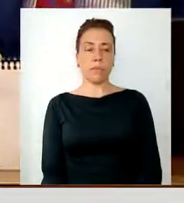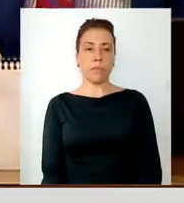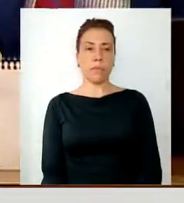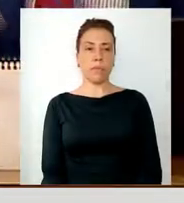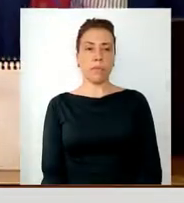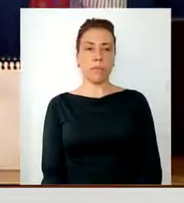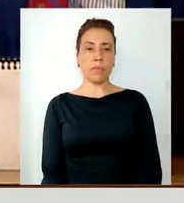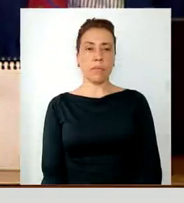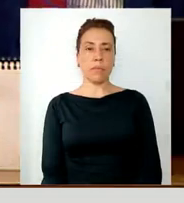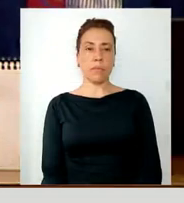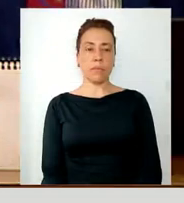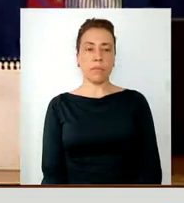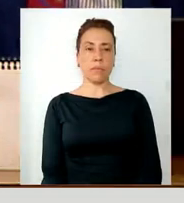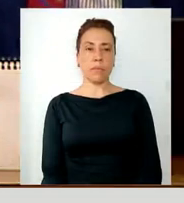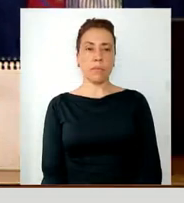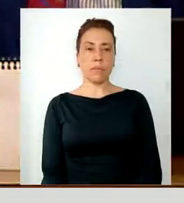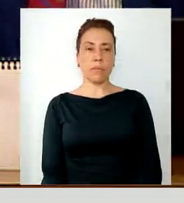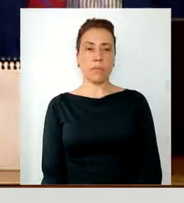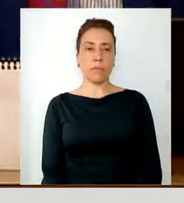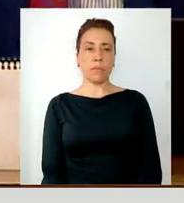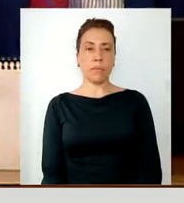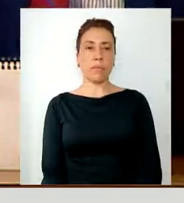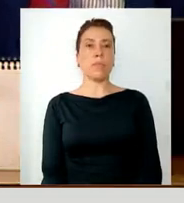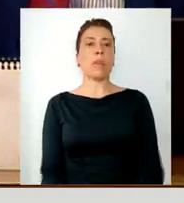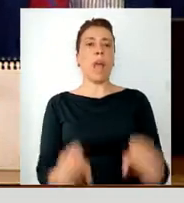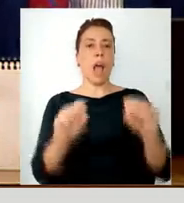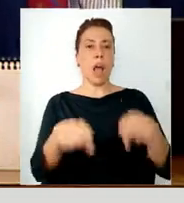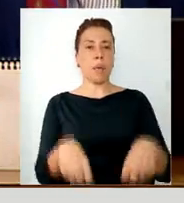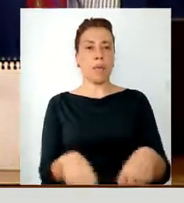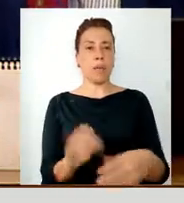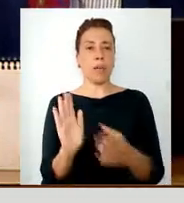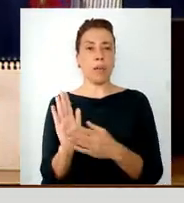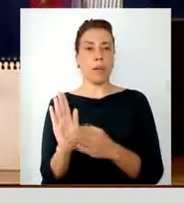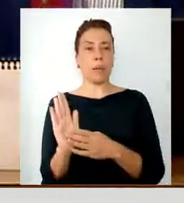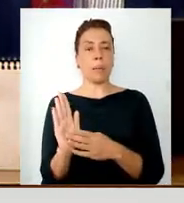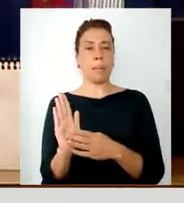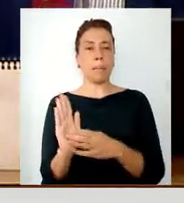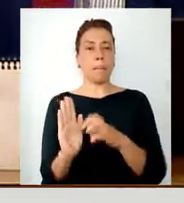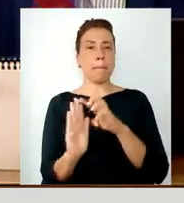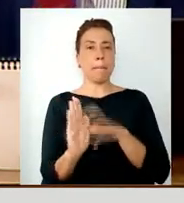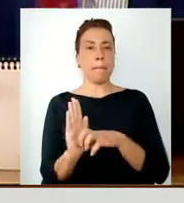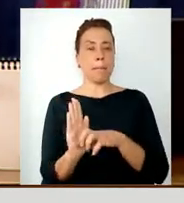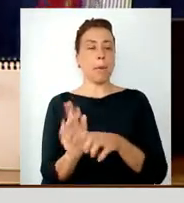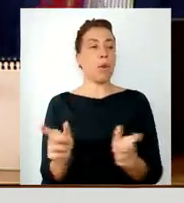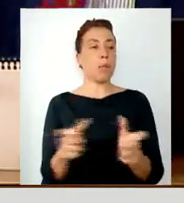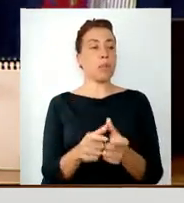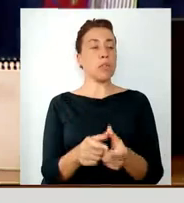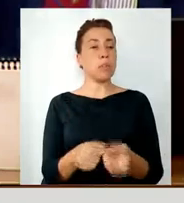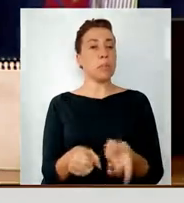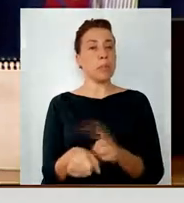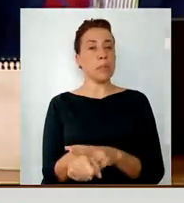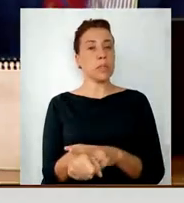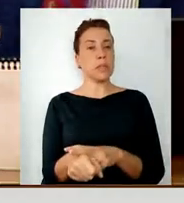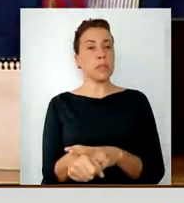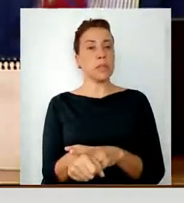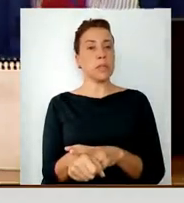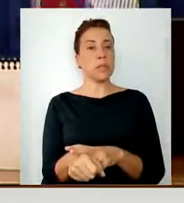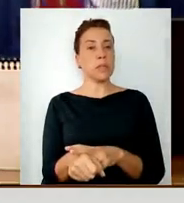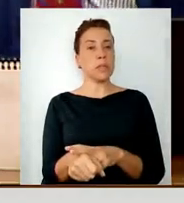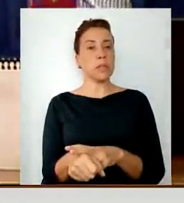aprobado como este proyecto va a comisión mixta propongo integrar al diputado